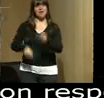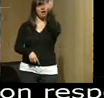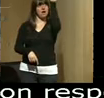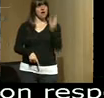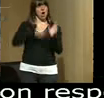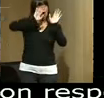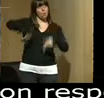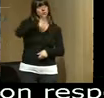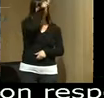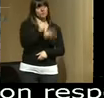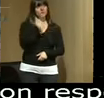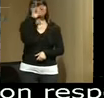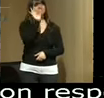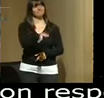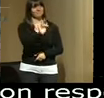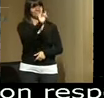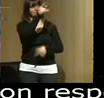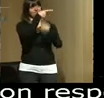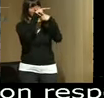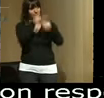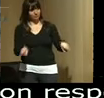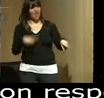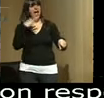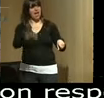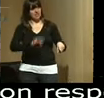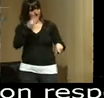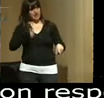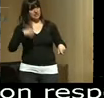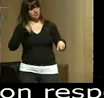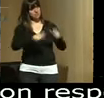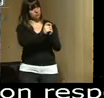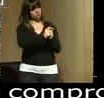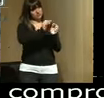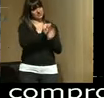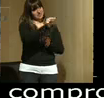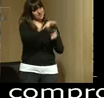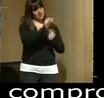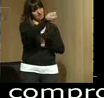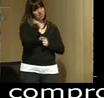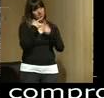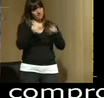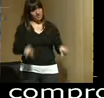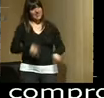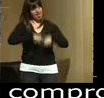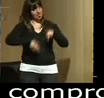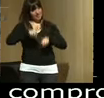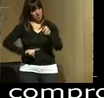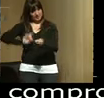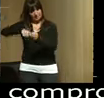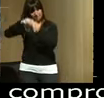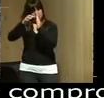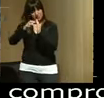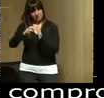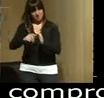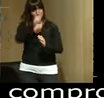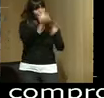son significativas, y además, curiosamente, el tamaño de esa diferencia se incrementa a medida que la participación es mucho más baja.